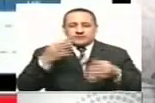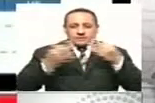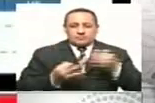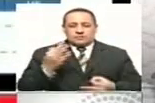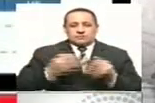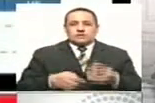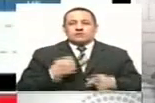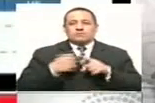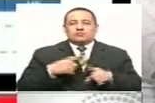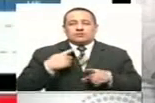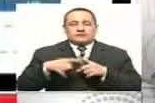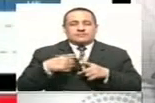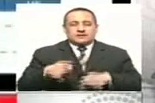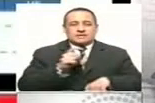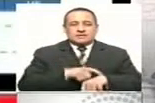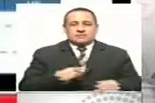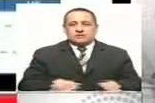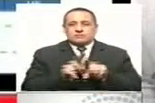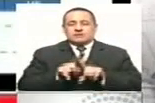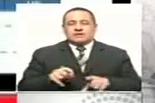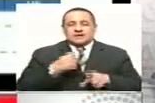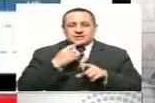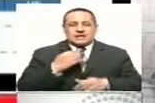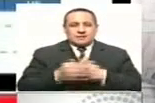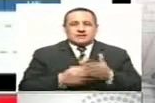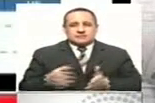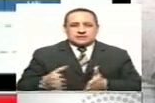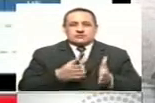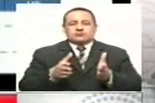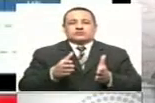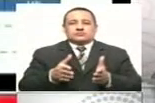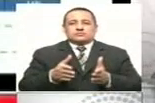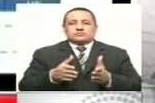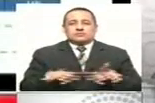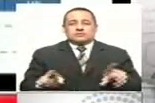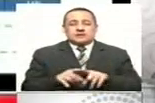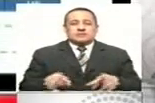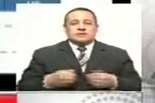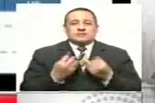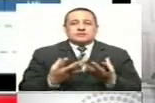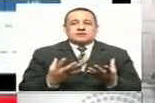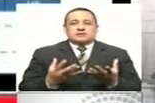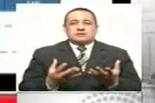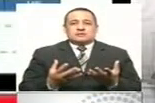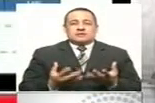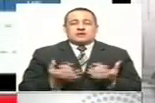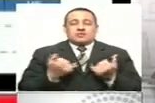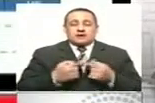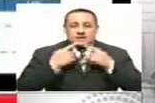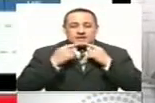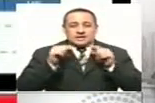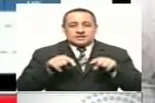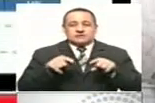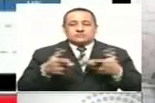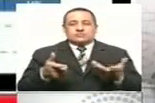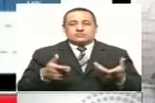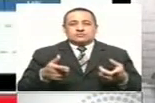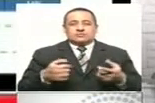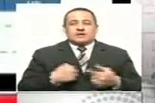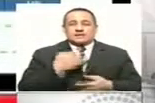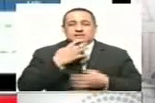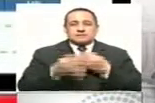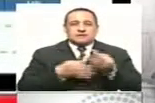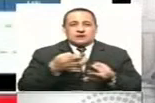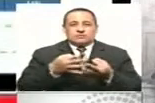es por la etapa que está atravesando, ¿no? Y bueno, eso, digamos,